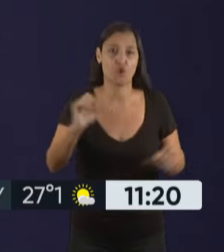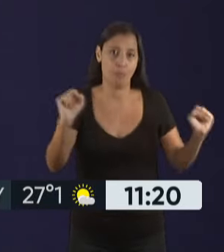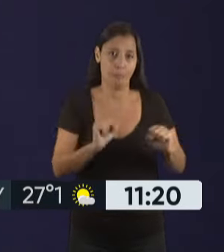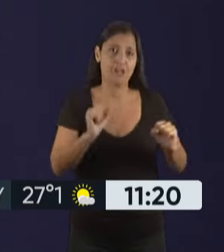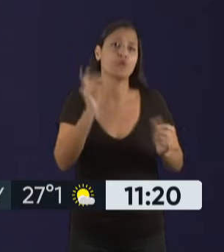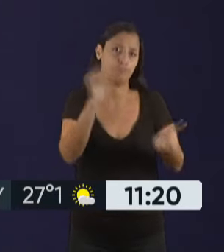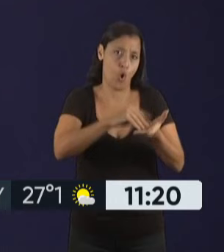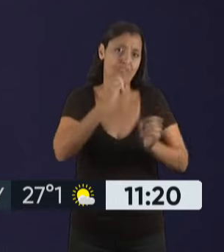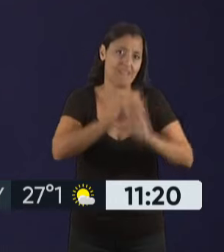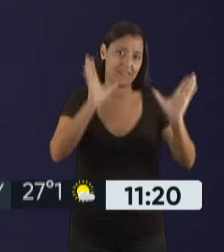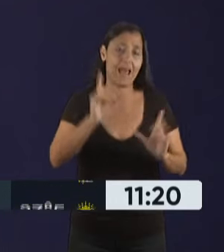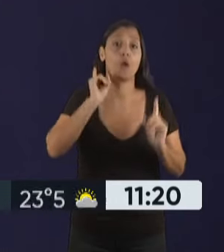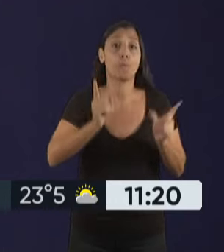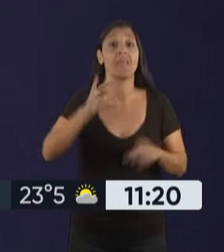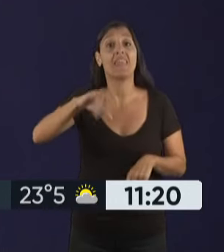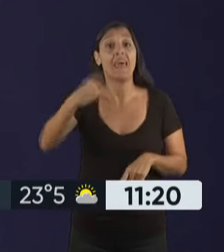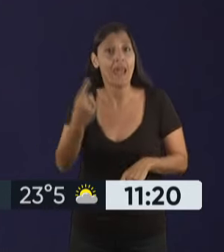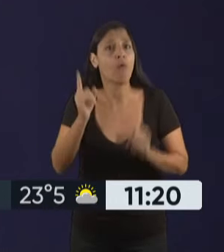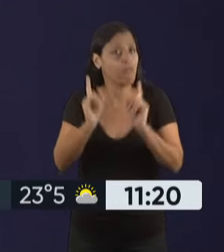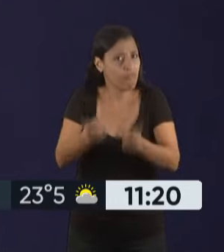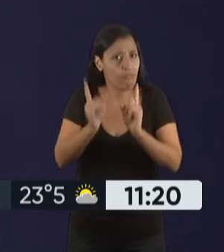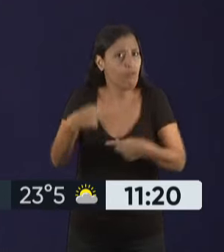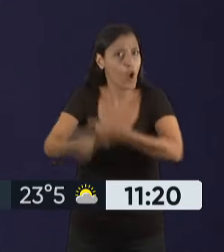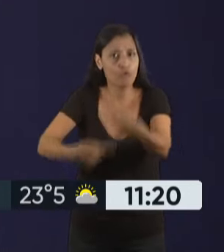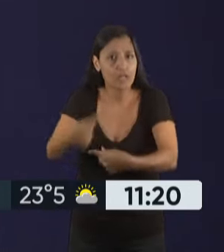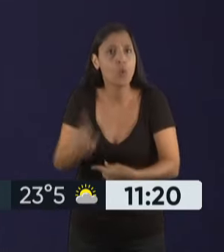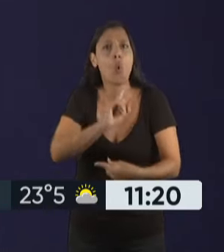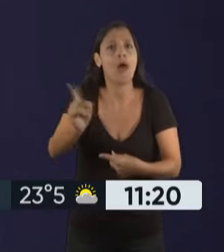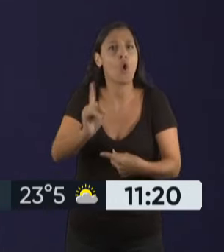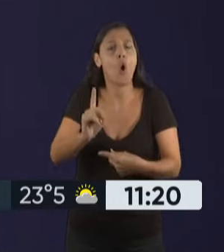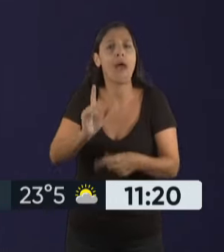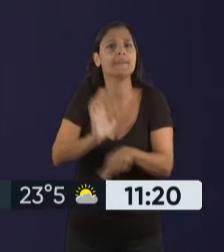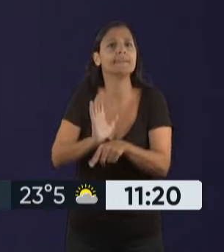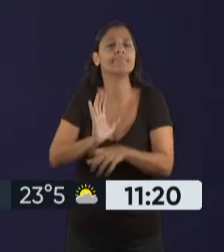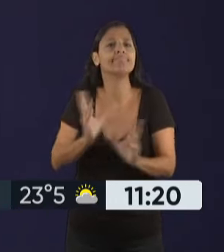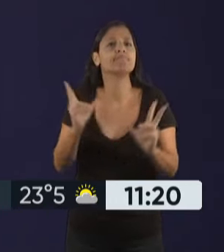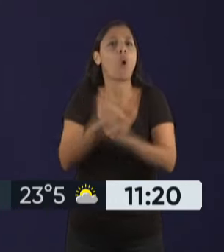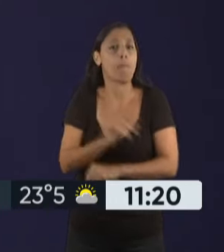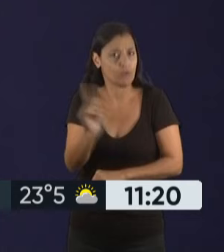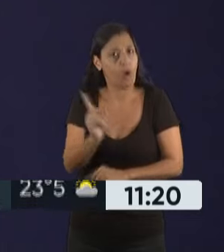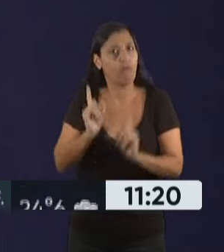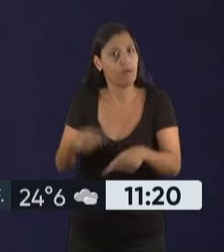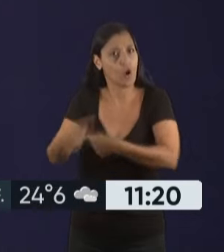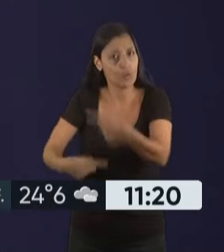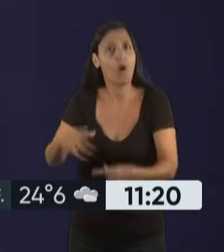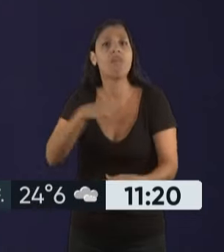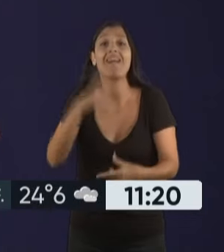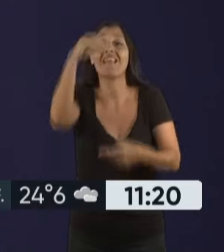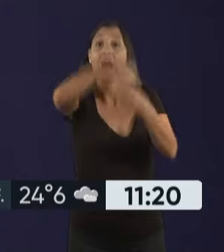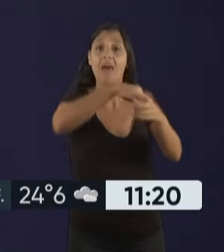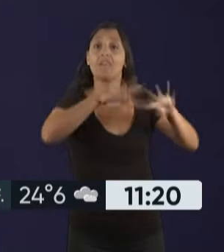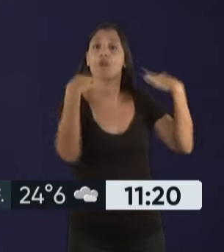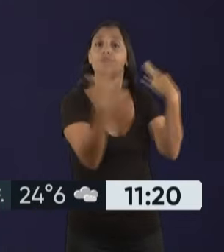aclaración el dnu sigue vigente Y la falta y falta por supuesto su tratamiento en la